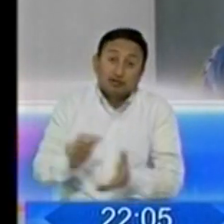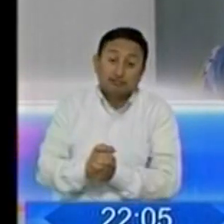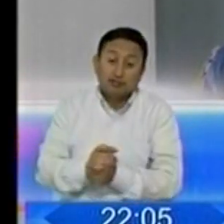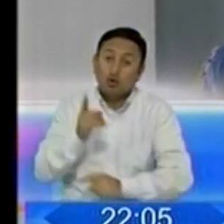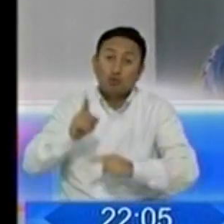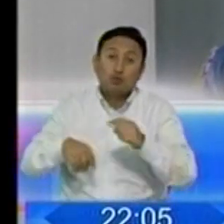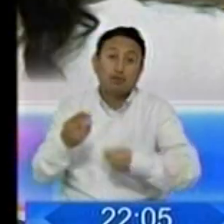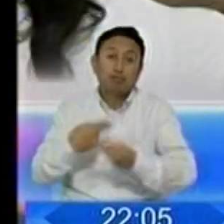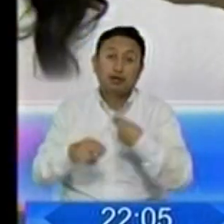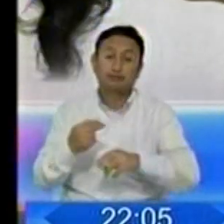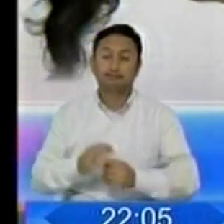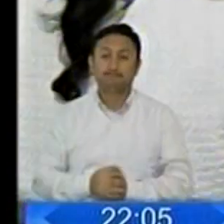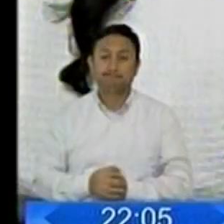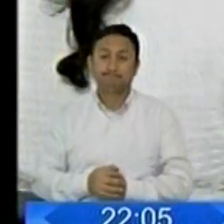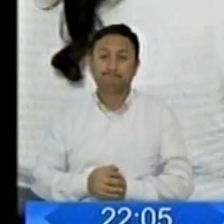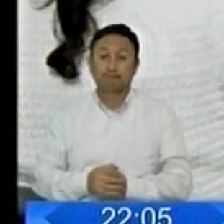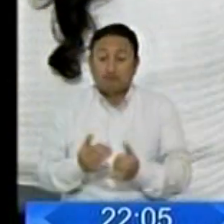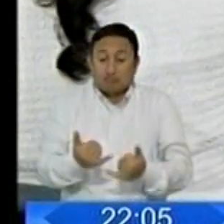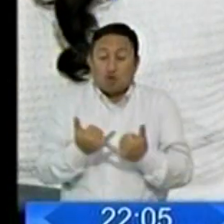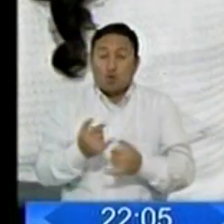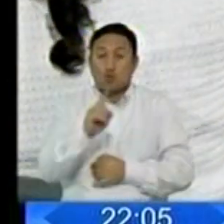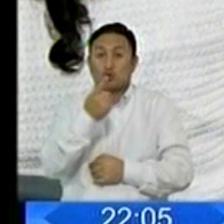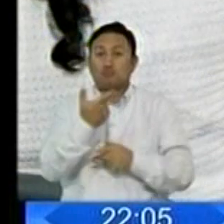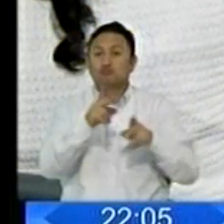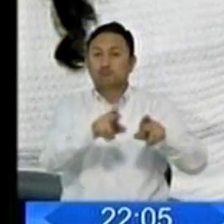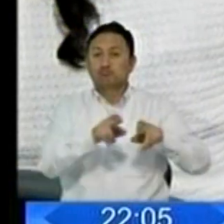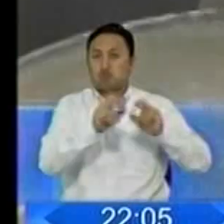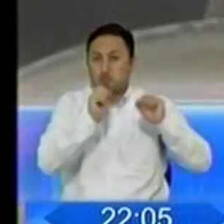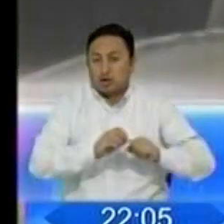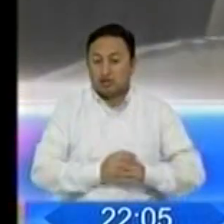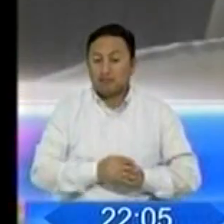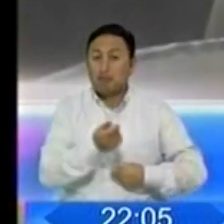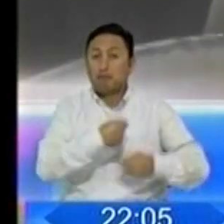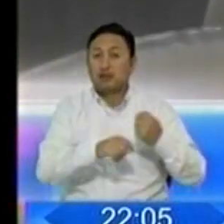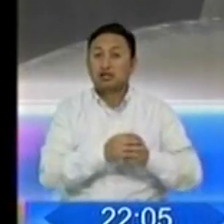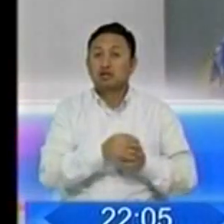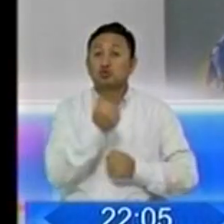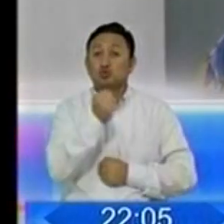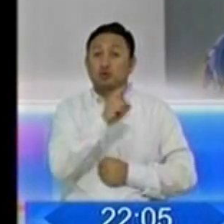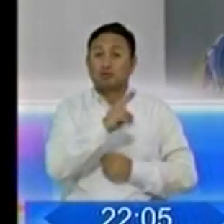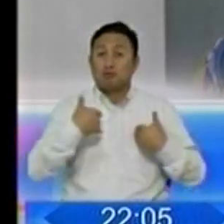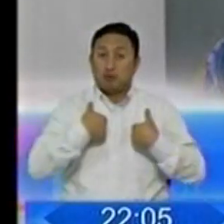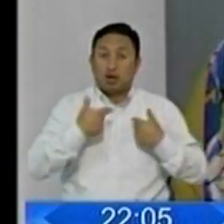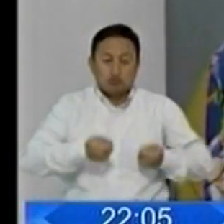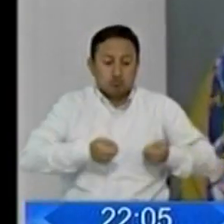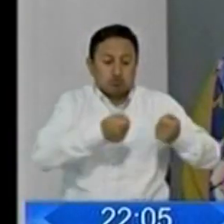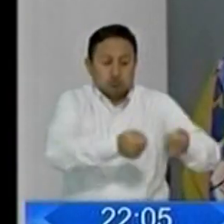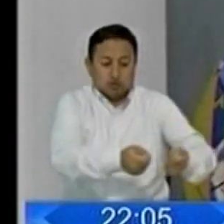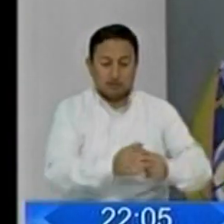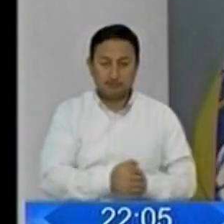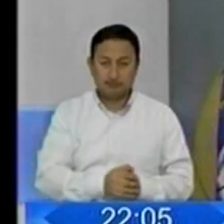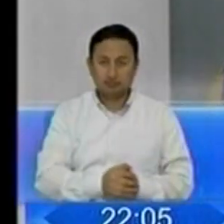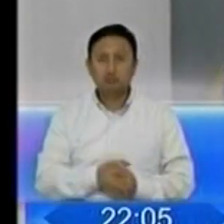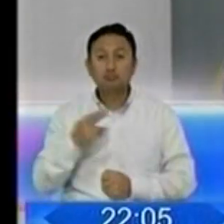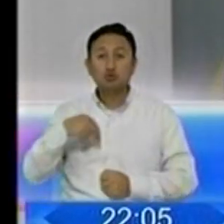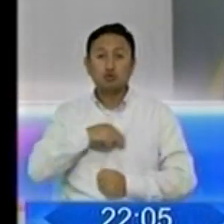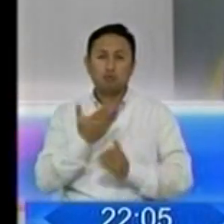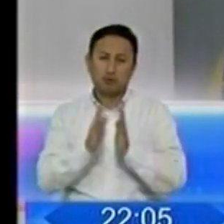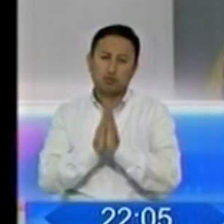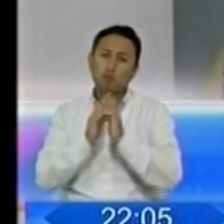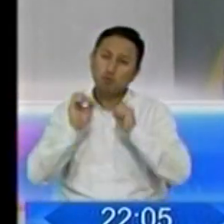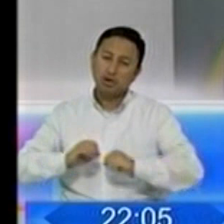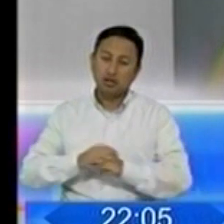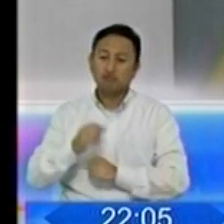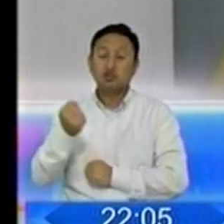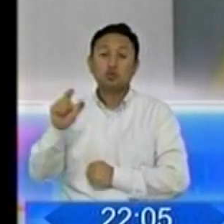podemos comercializarlo. Por el momento solo se les permite vender el suero para el consumo animal. Nosotros lo que pedimos es que se permita comercializar el